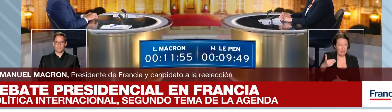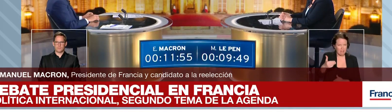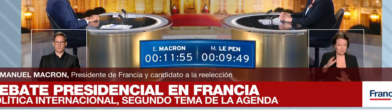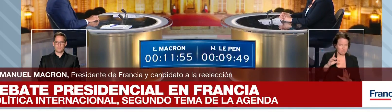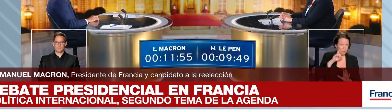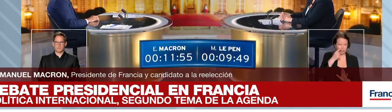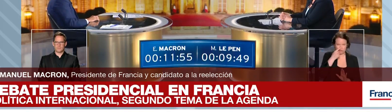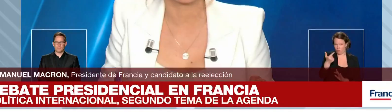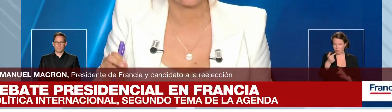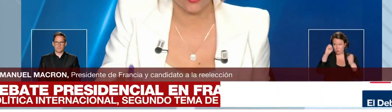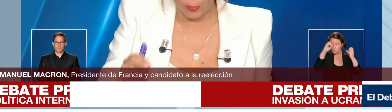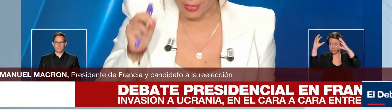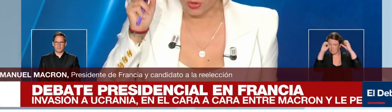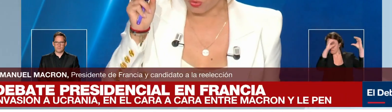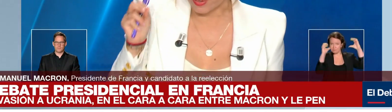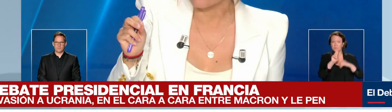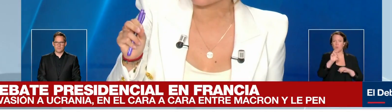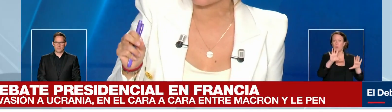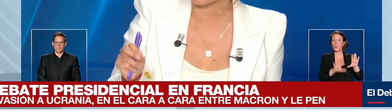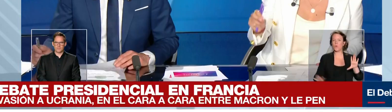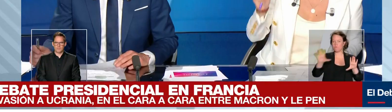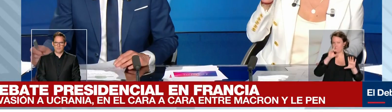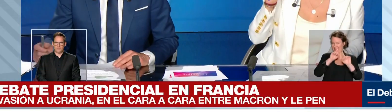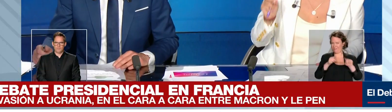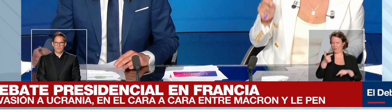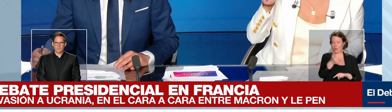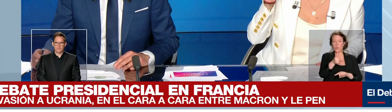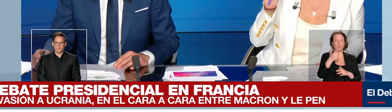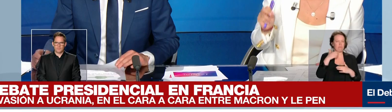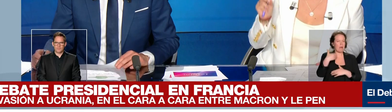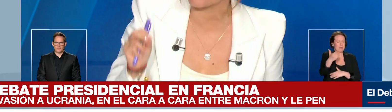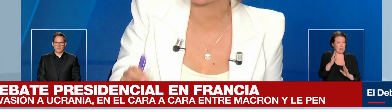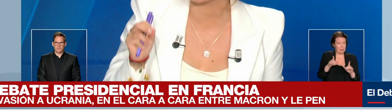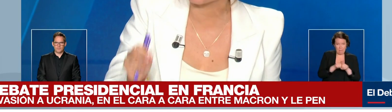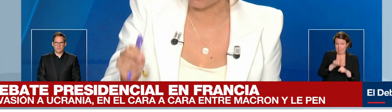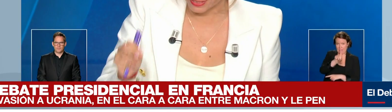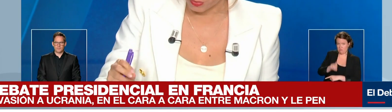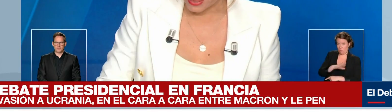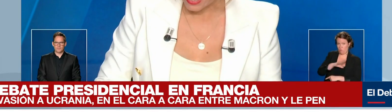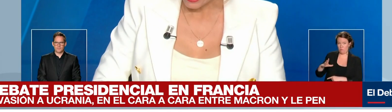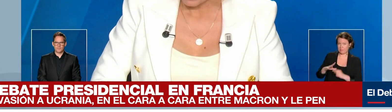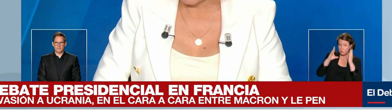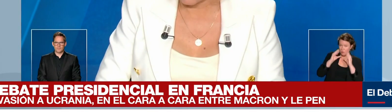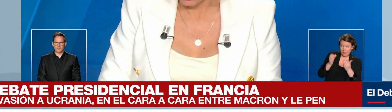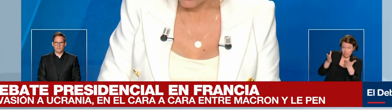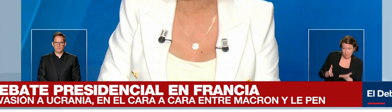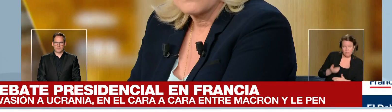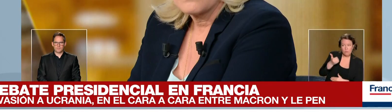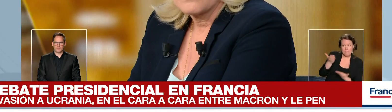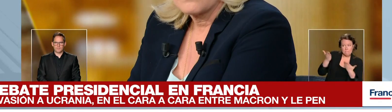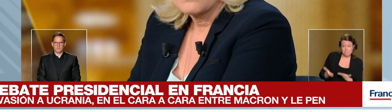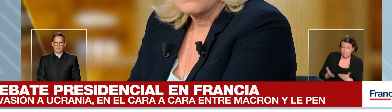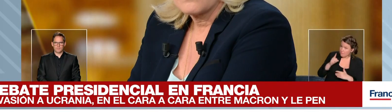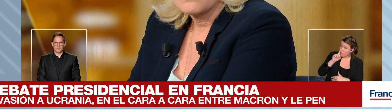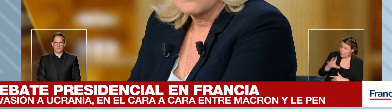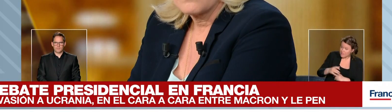Vamos, parece que ustedes no tienen exactamente la misma visión de lo que debe ser la Unión Europea. De esta pregunta le demos después, pero por ahora la misma